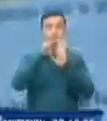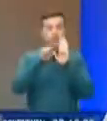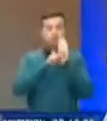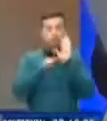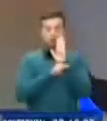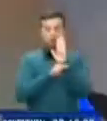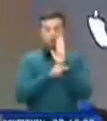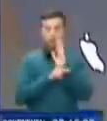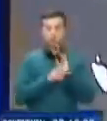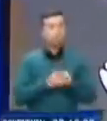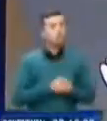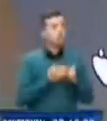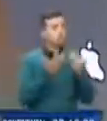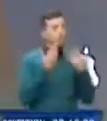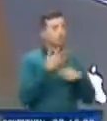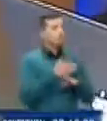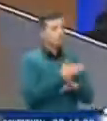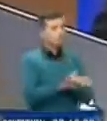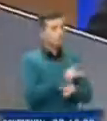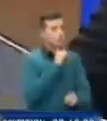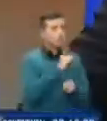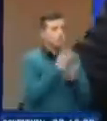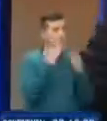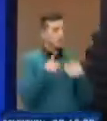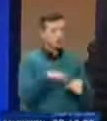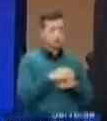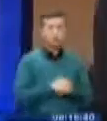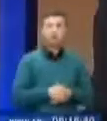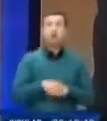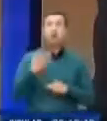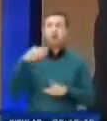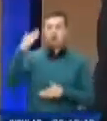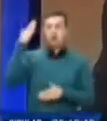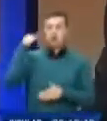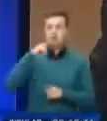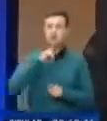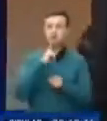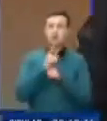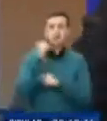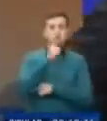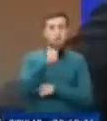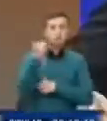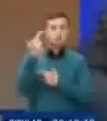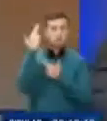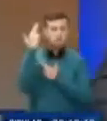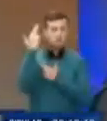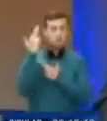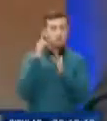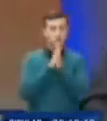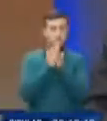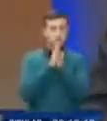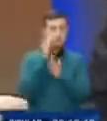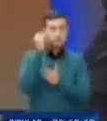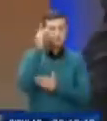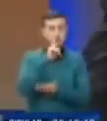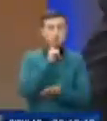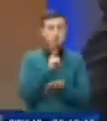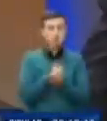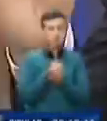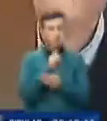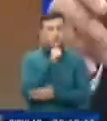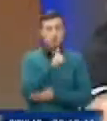decía que esto ya existe es decir eso establecía estaba escrito por los militares que hicieron el libro blanco por